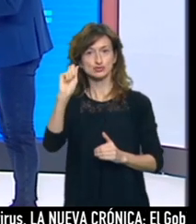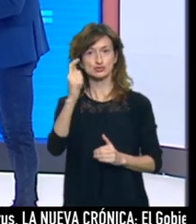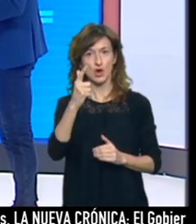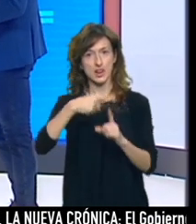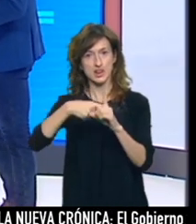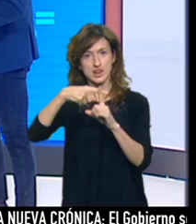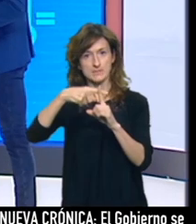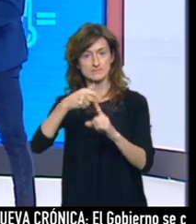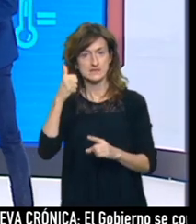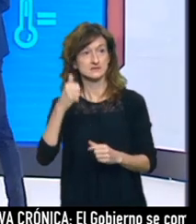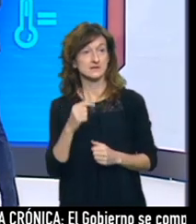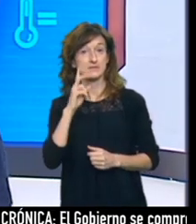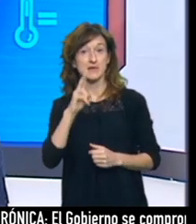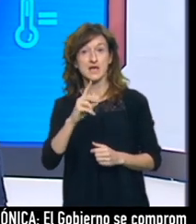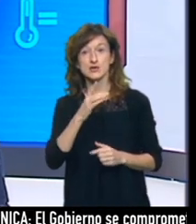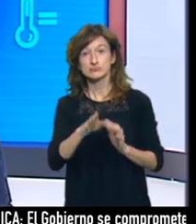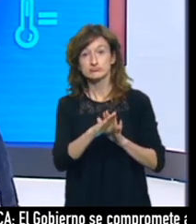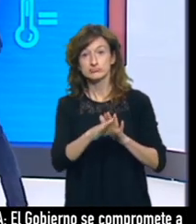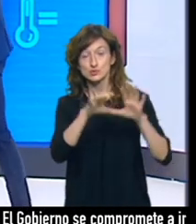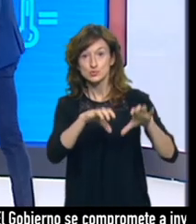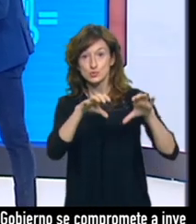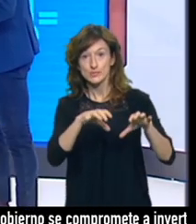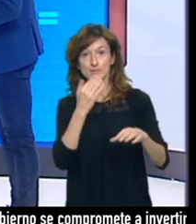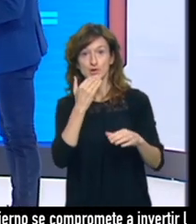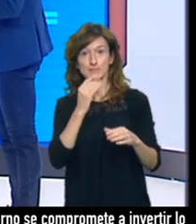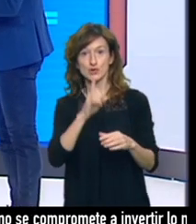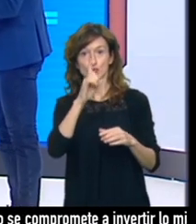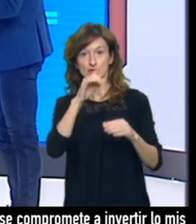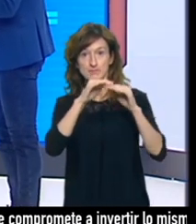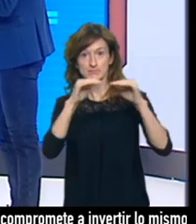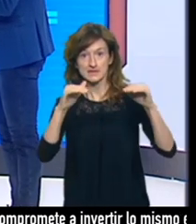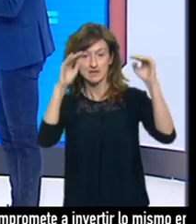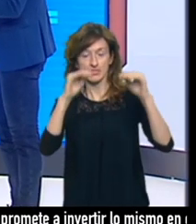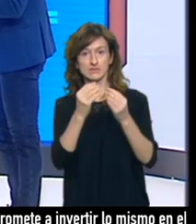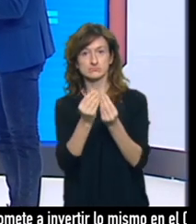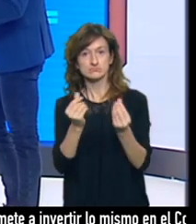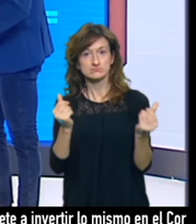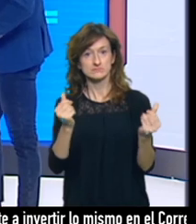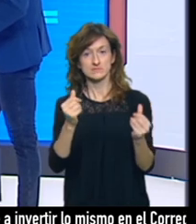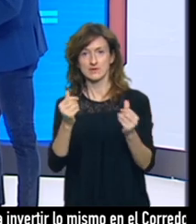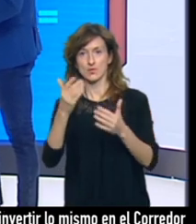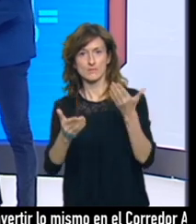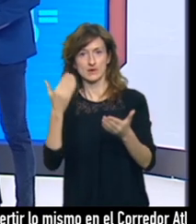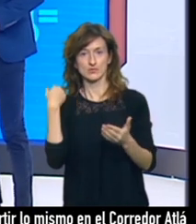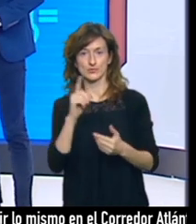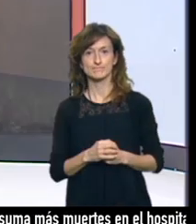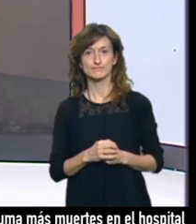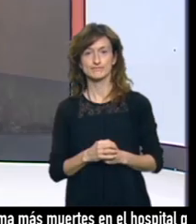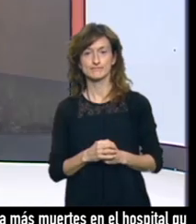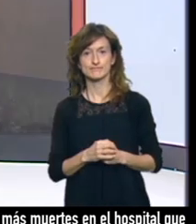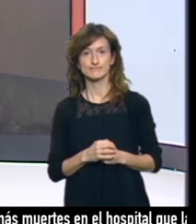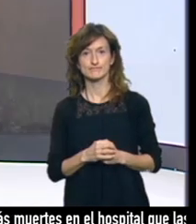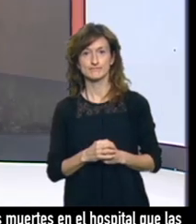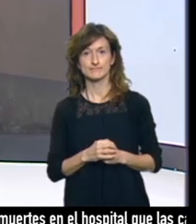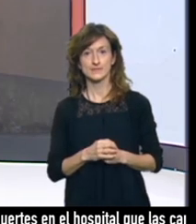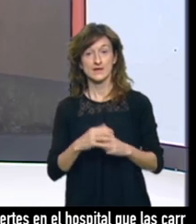más calor. De momento quedan algunas lluvias hoy en zonas de la mitad norte, van a ser dispersas, nada que ver con la de los últimos días. La